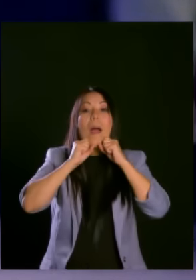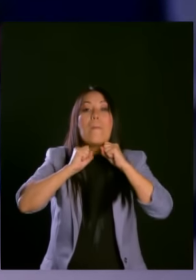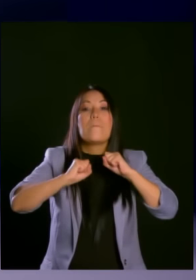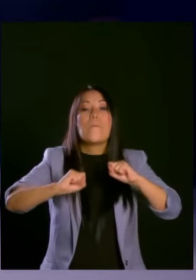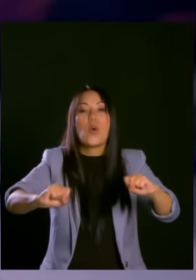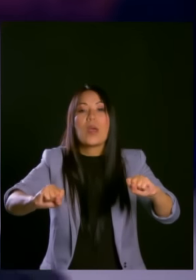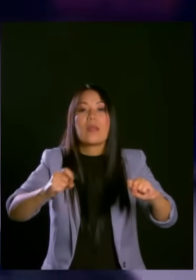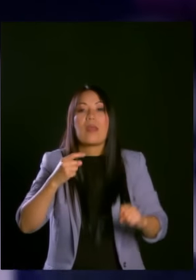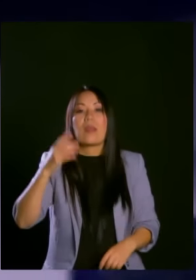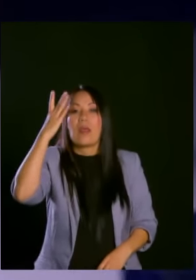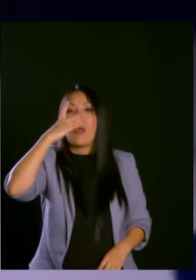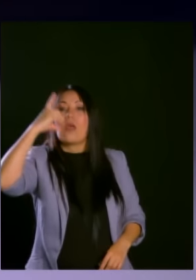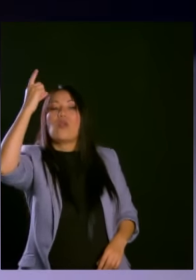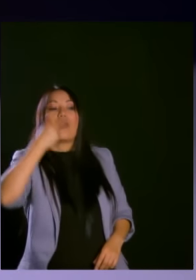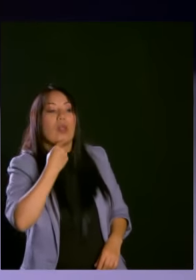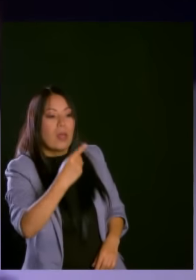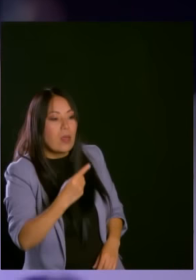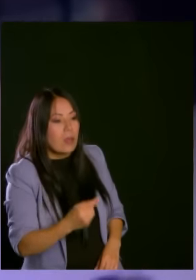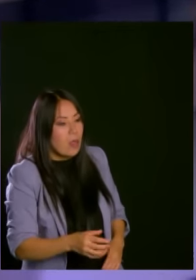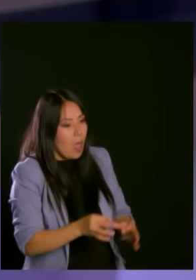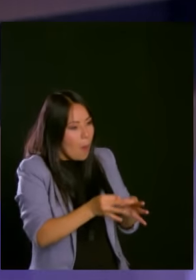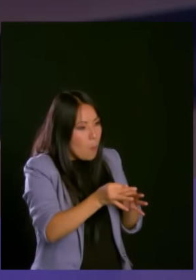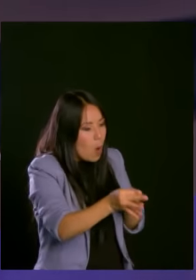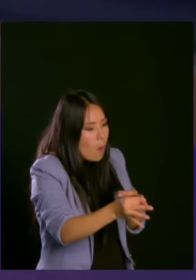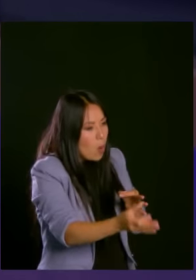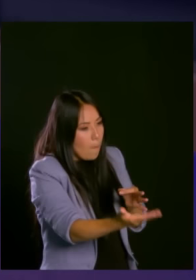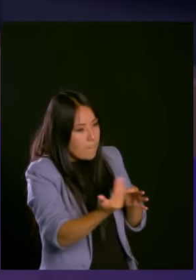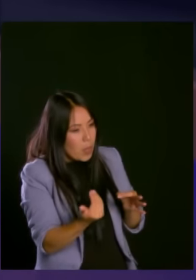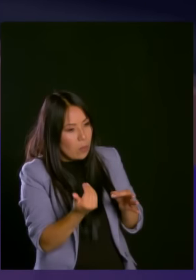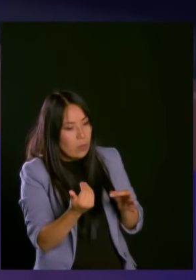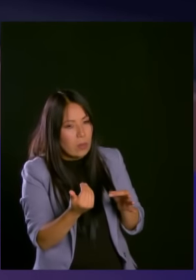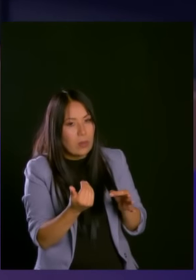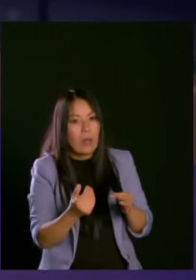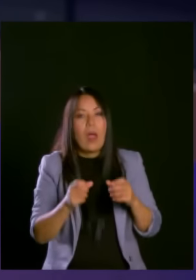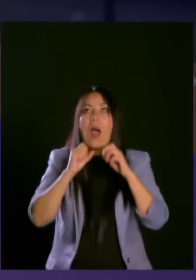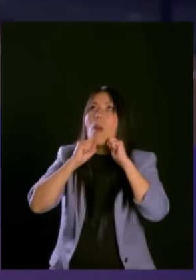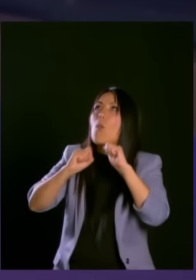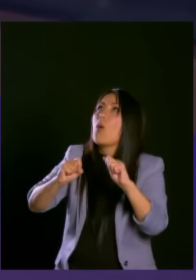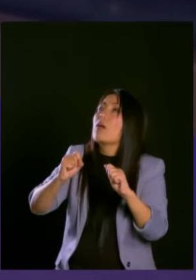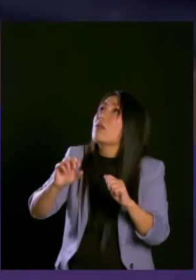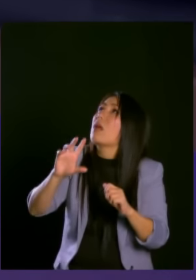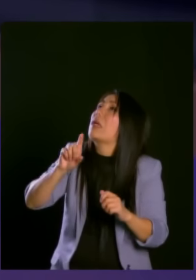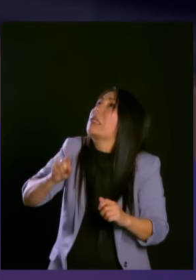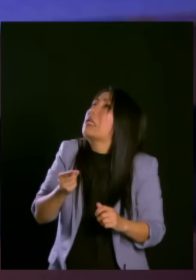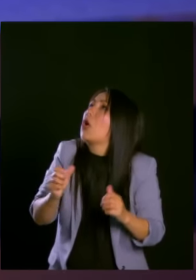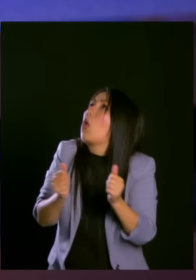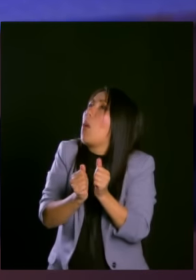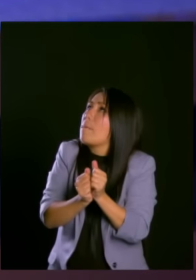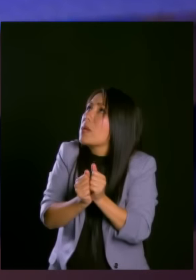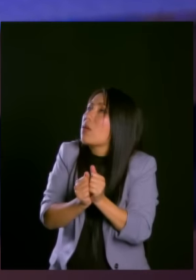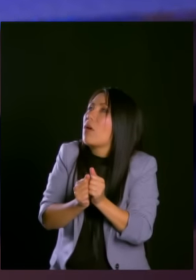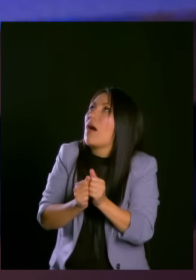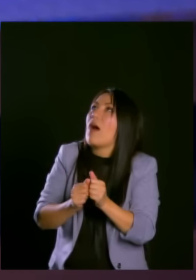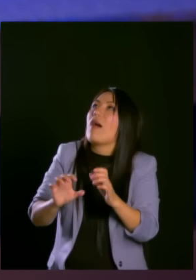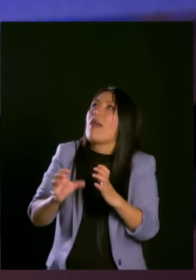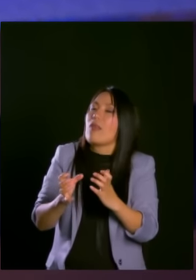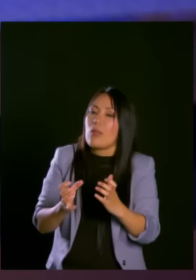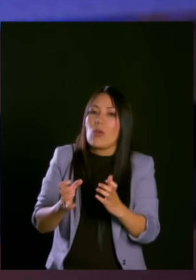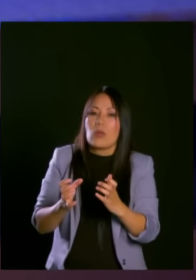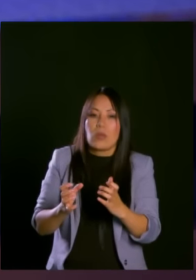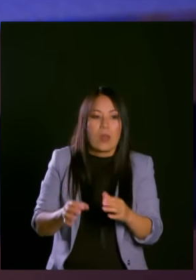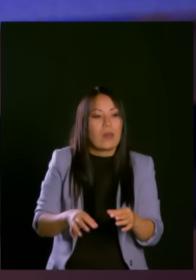saca a este pueblo de aquí. Ah, tú me has dicho que lo saque, pero no me has dicho que ir conmigo. Mi presencia irá contigo. Ponete a sacarlos